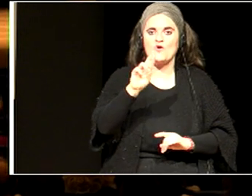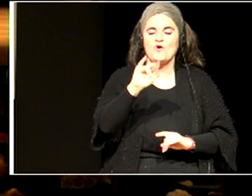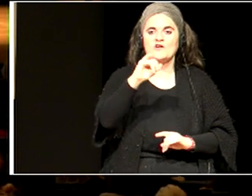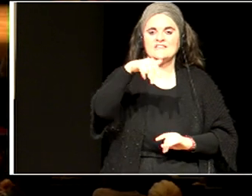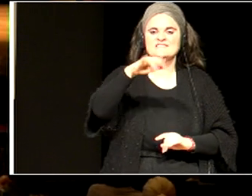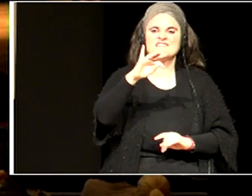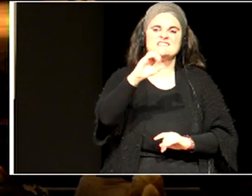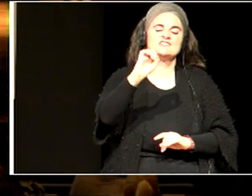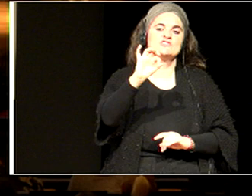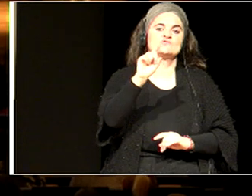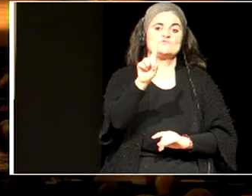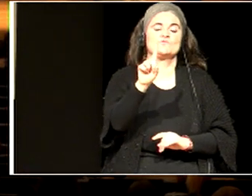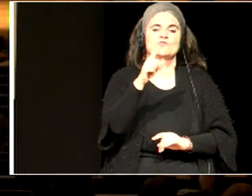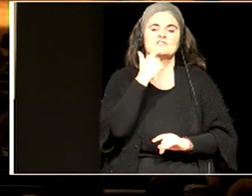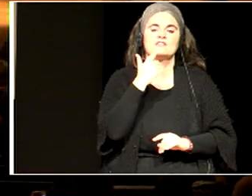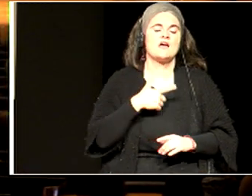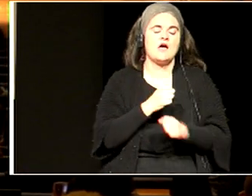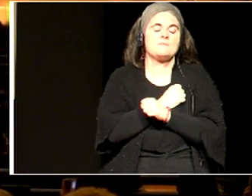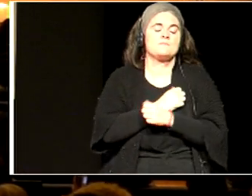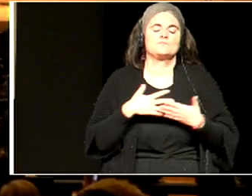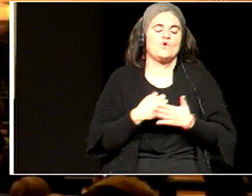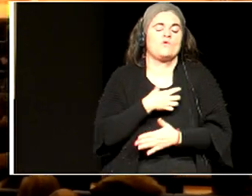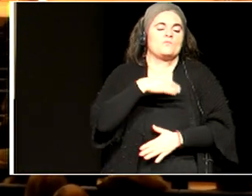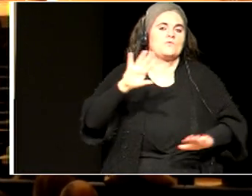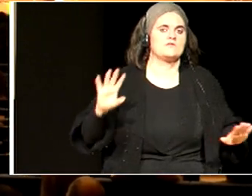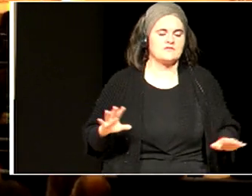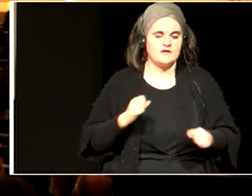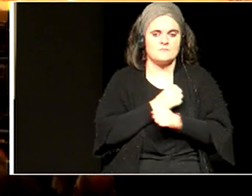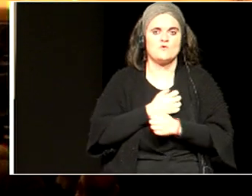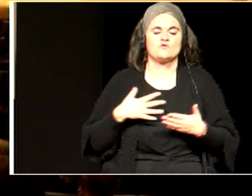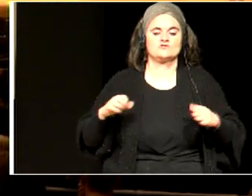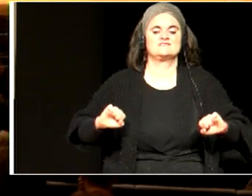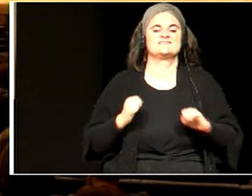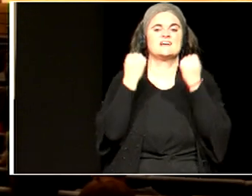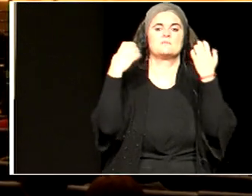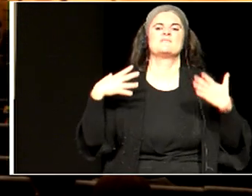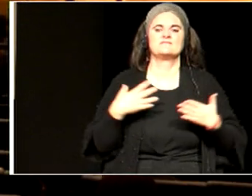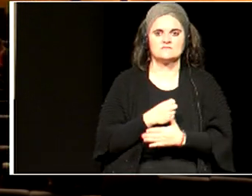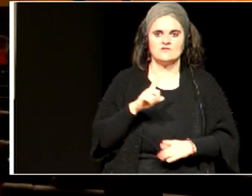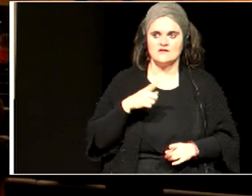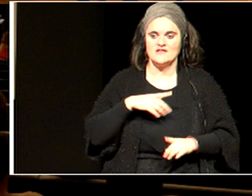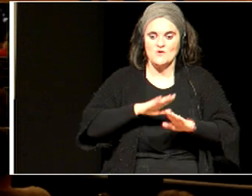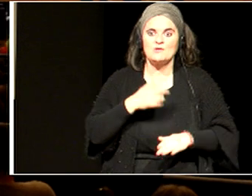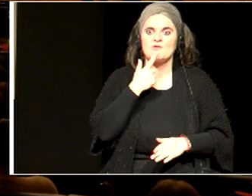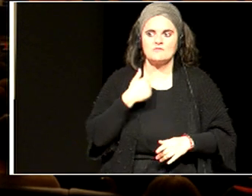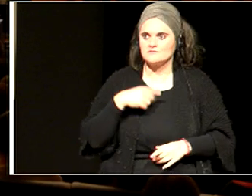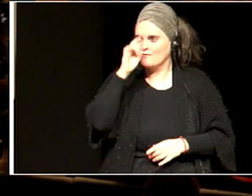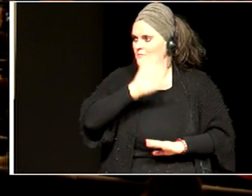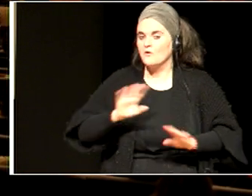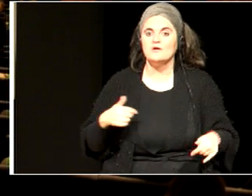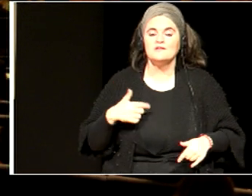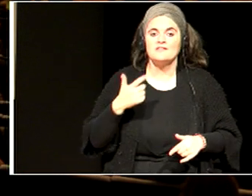el amor todo lo puede el amor todo lo salva y termina diciendo una cosa que me flipa el amor